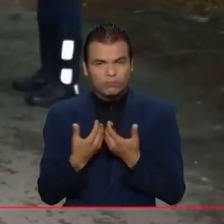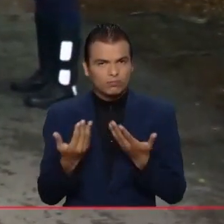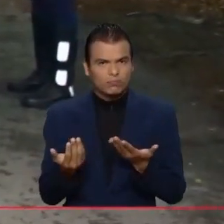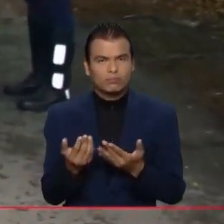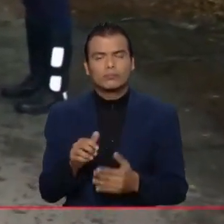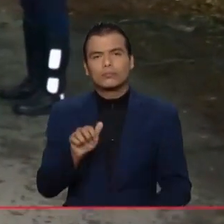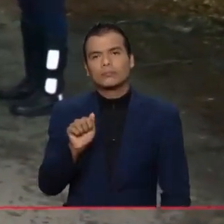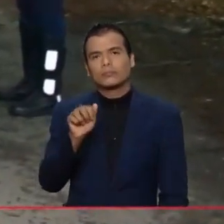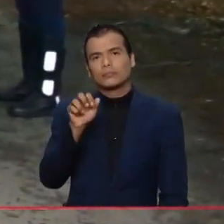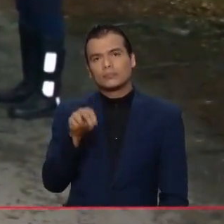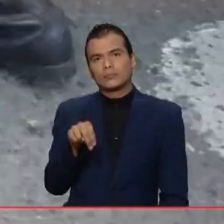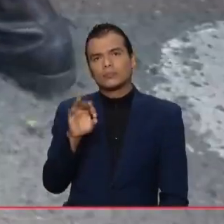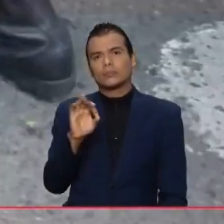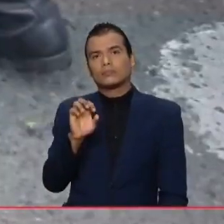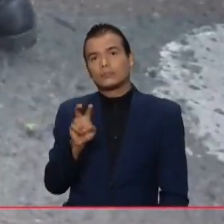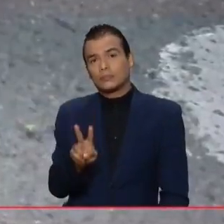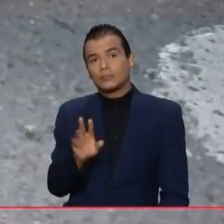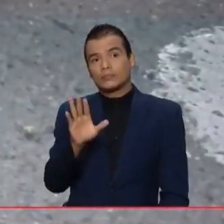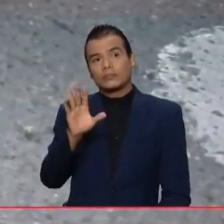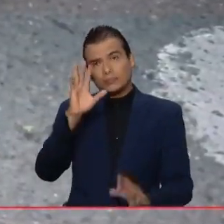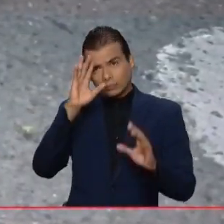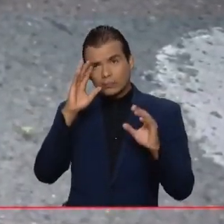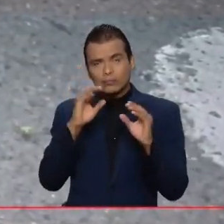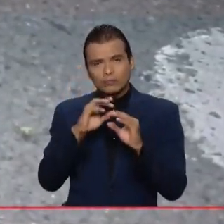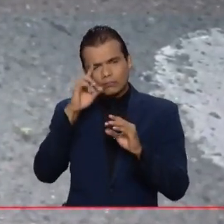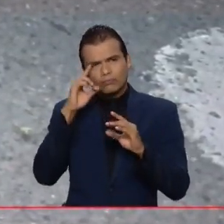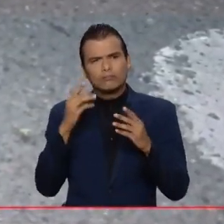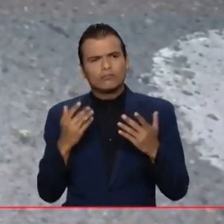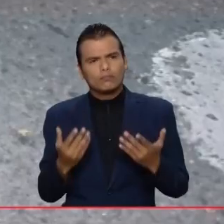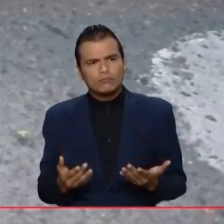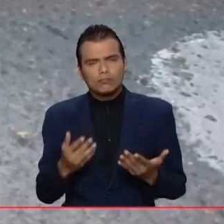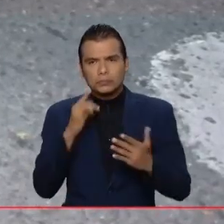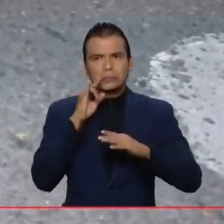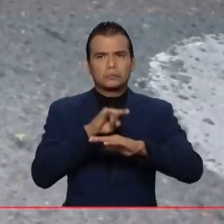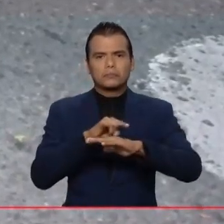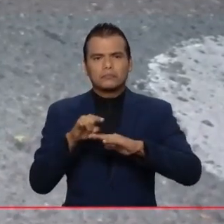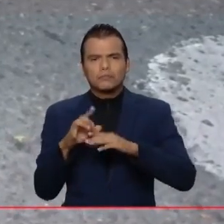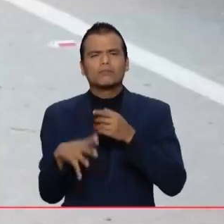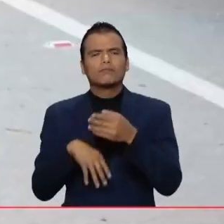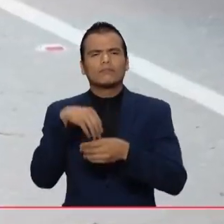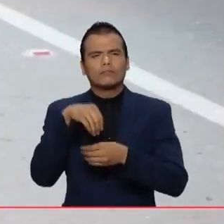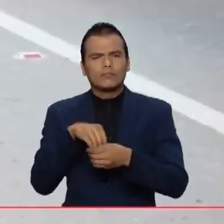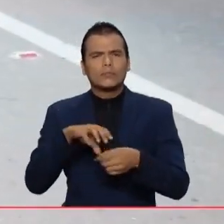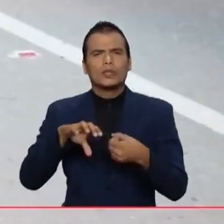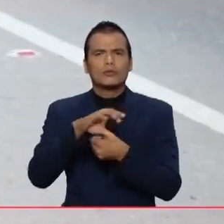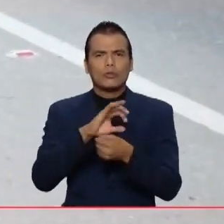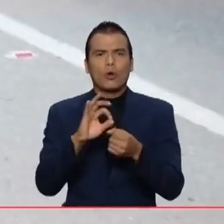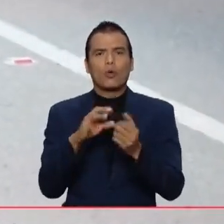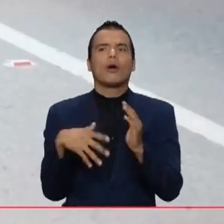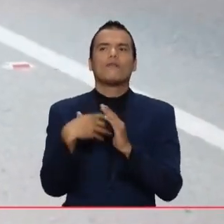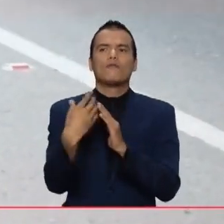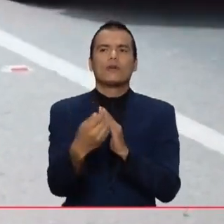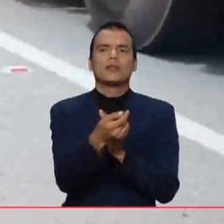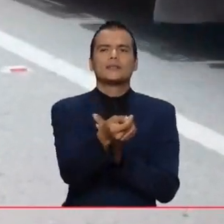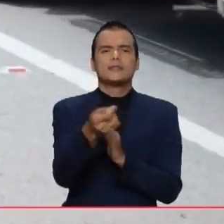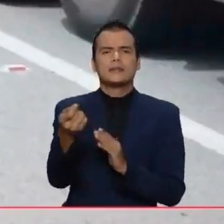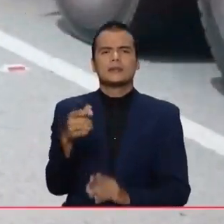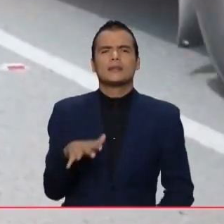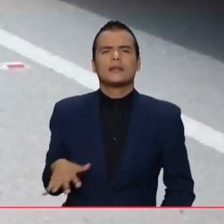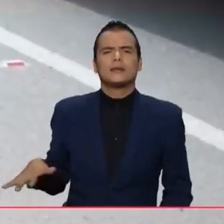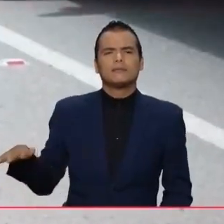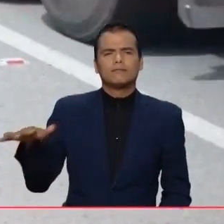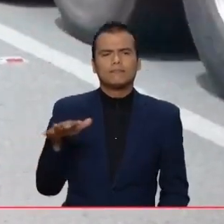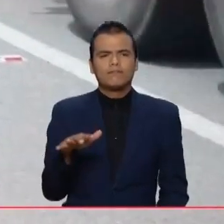desarrollando durante toda esta Semana Santa, tanto en el casco urbano como en las áreas perimetrales. Esto, digamos, en